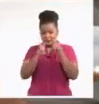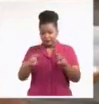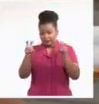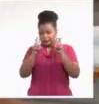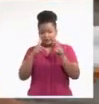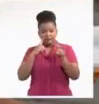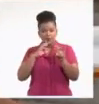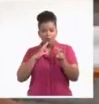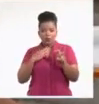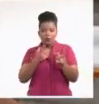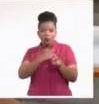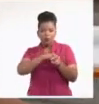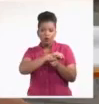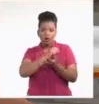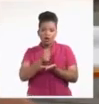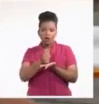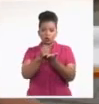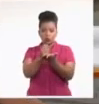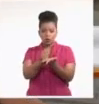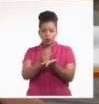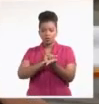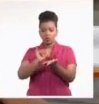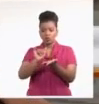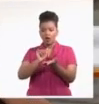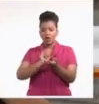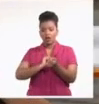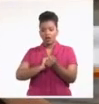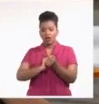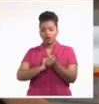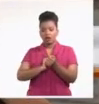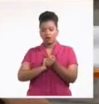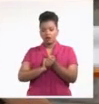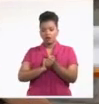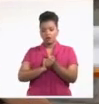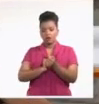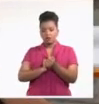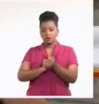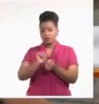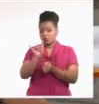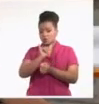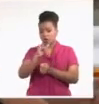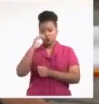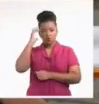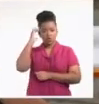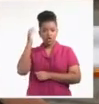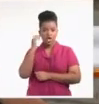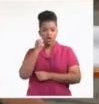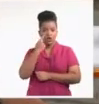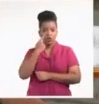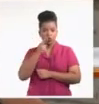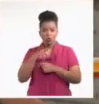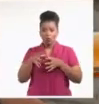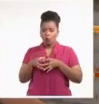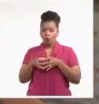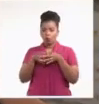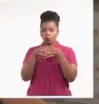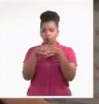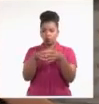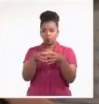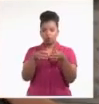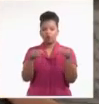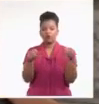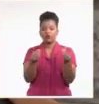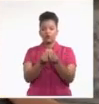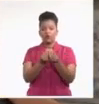cómo nuestro pueblo, cómo las instituciones del territorio de octubre, las fuerzas que acompañan a ese territorio